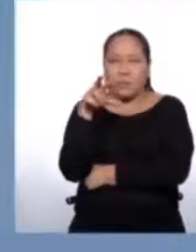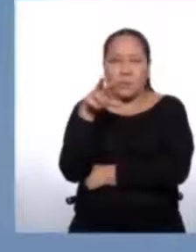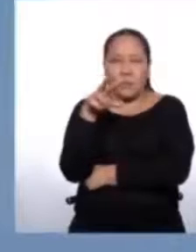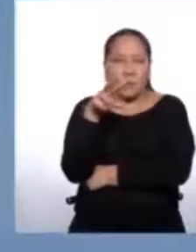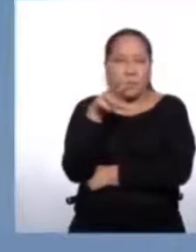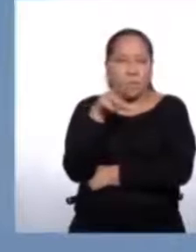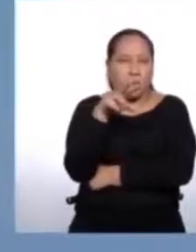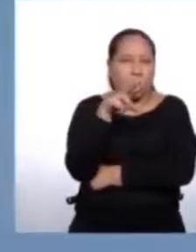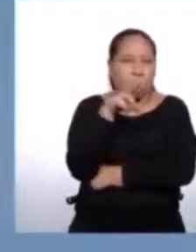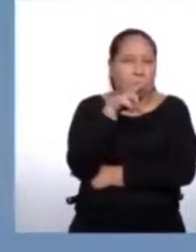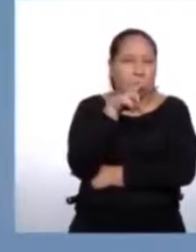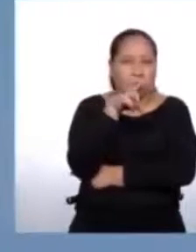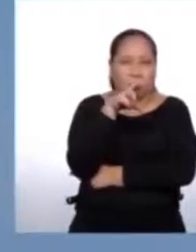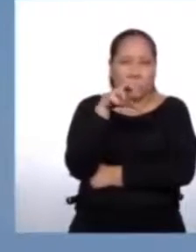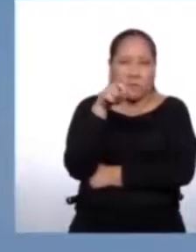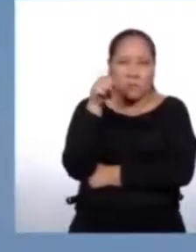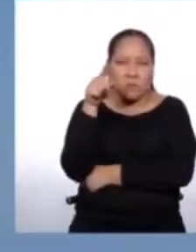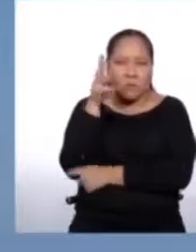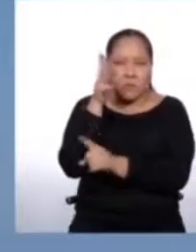elige y califica.